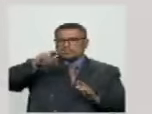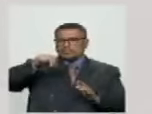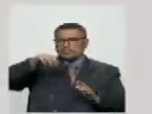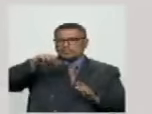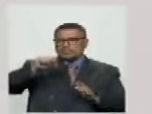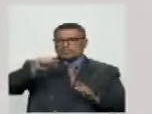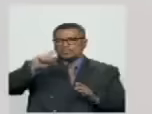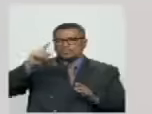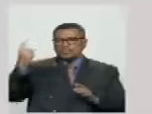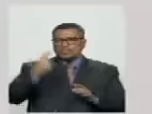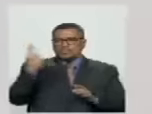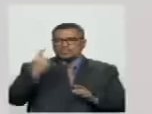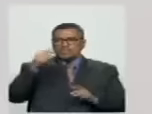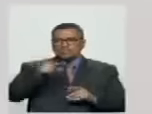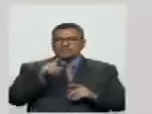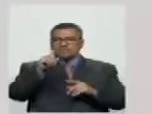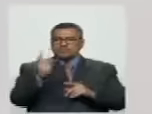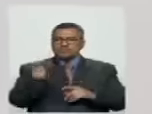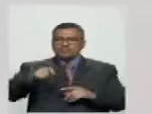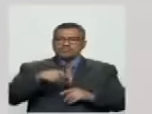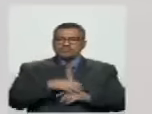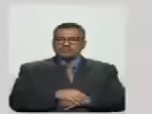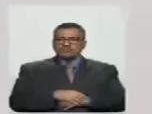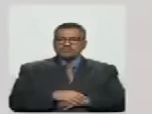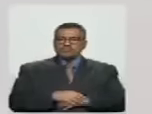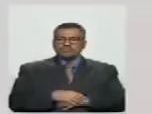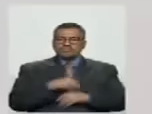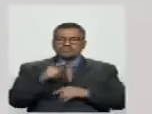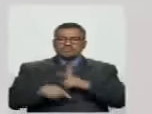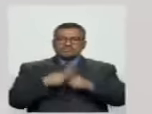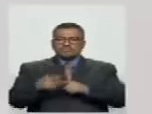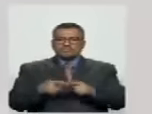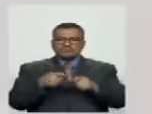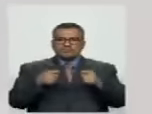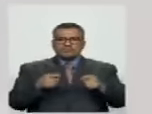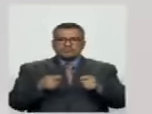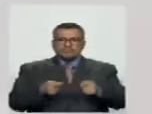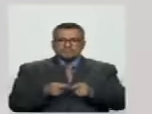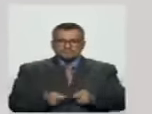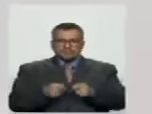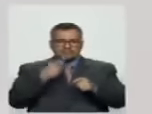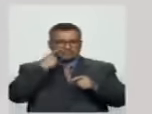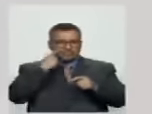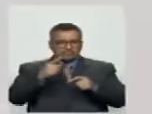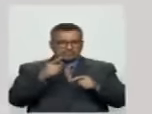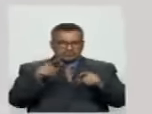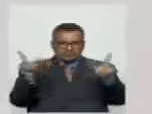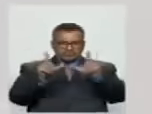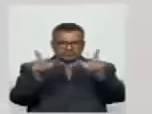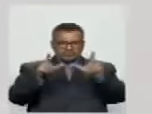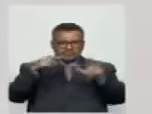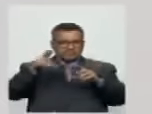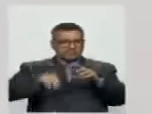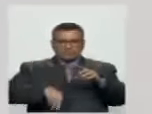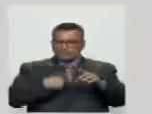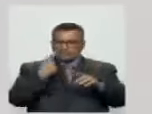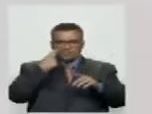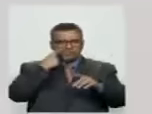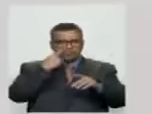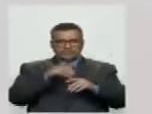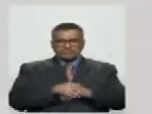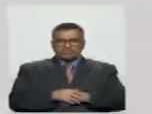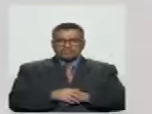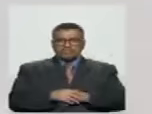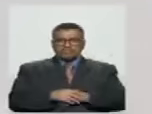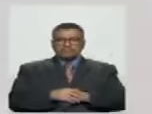Acostúmbrese solamente a ver TikTok por un mes y después trate de ver una película. No lo va a poder ver.